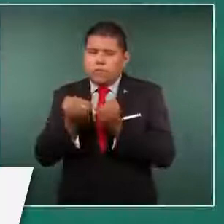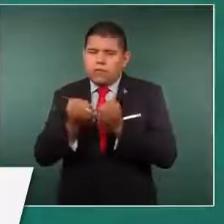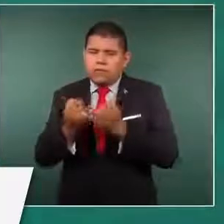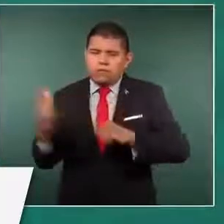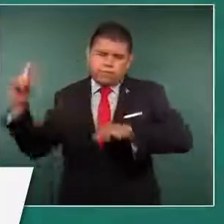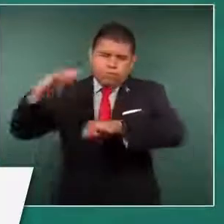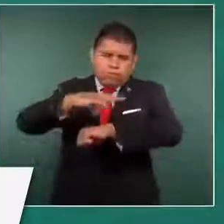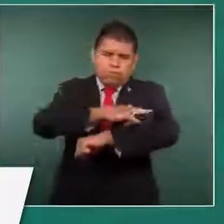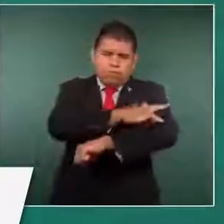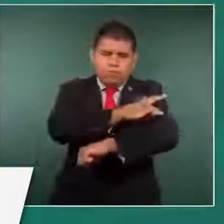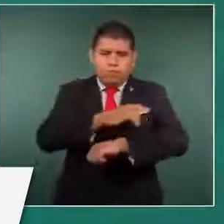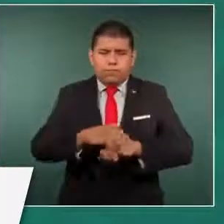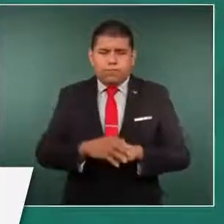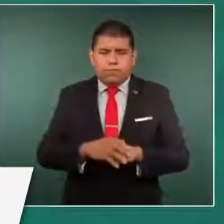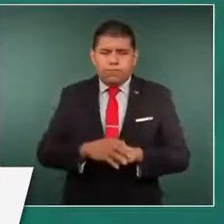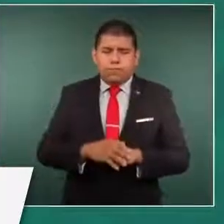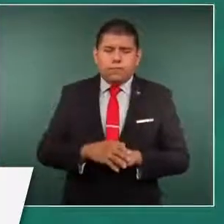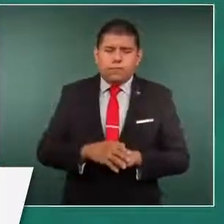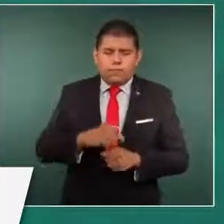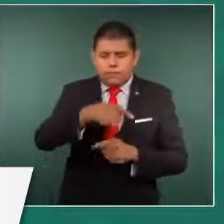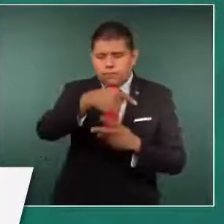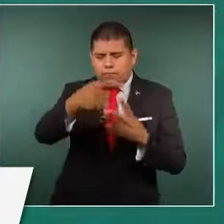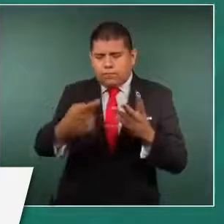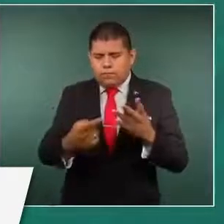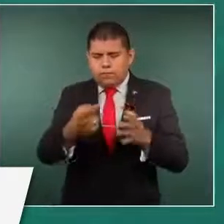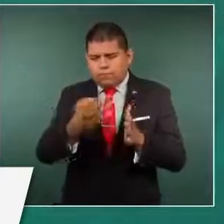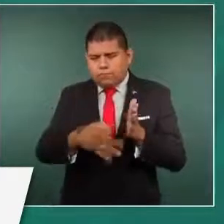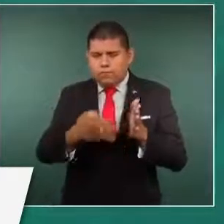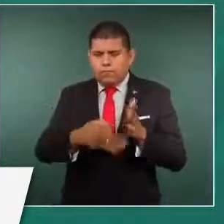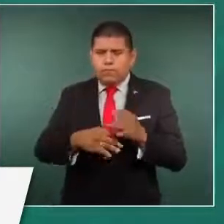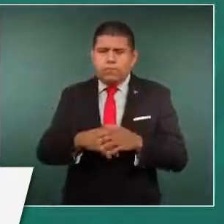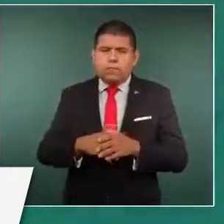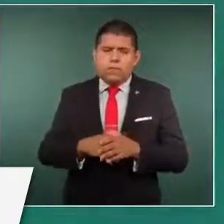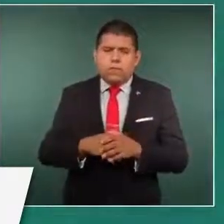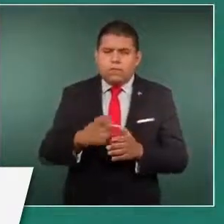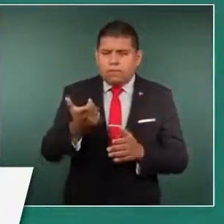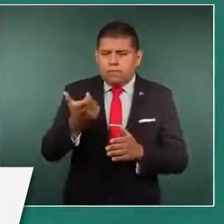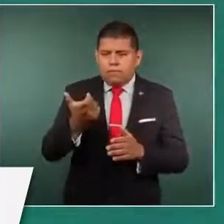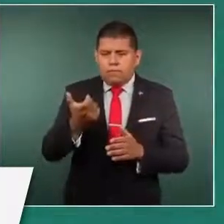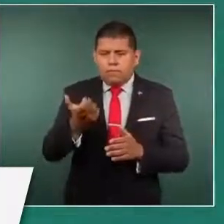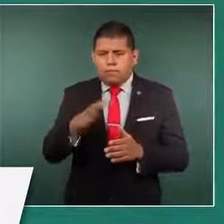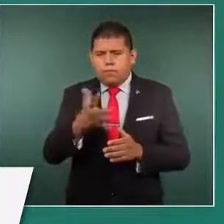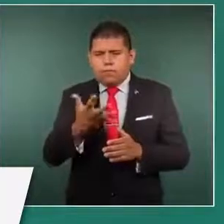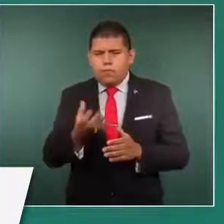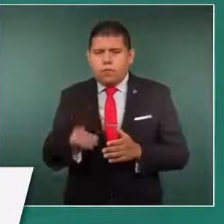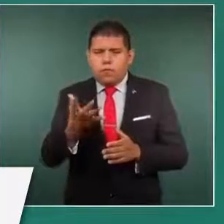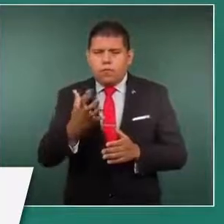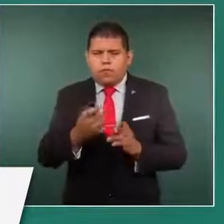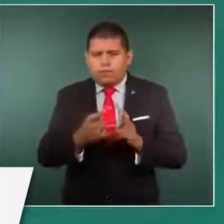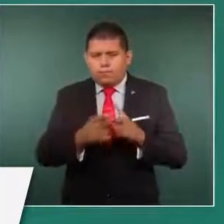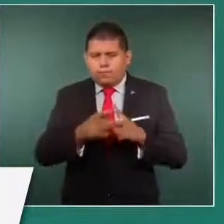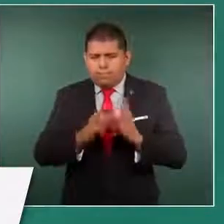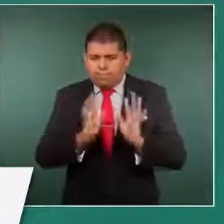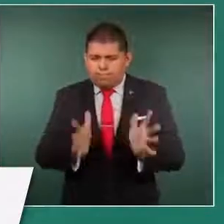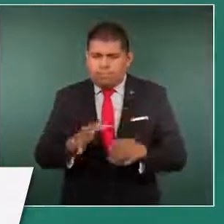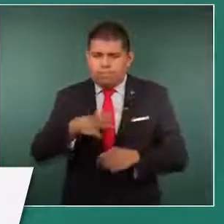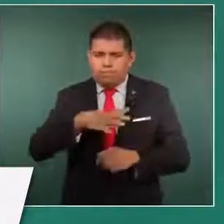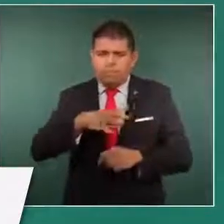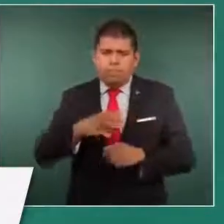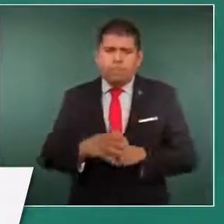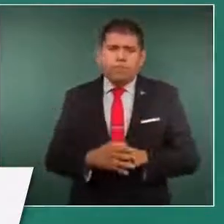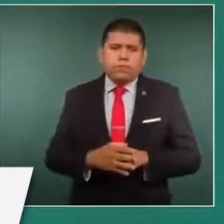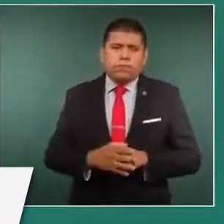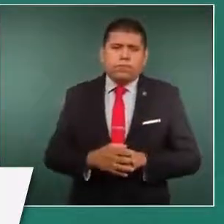ya tenemos inclusive el presupuesto para la ampliación de las pistas